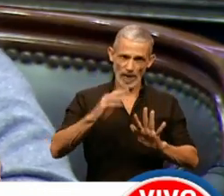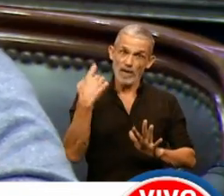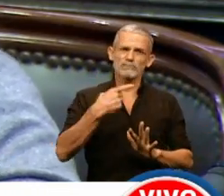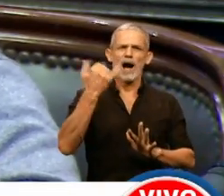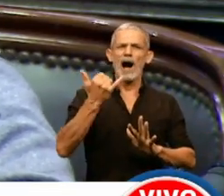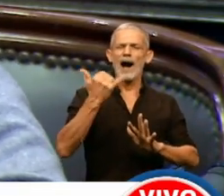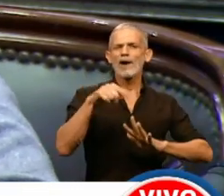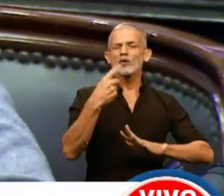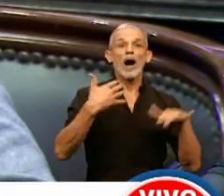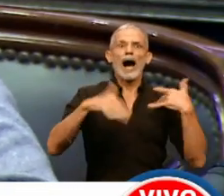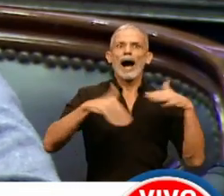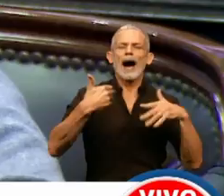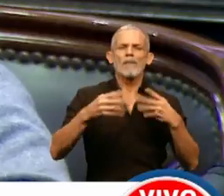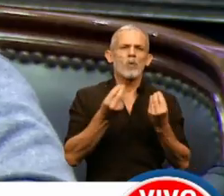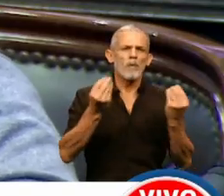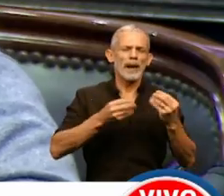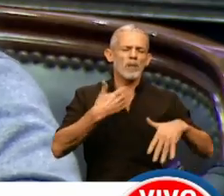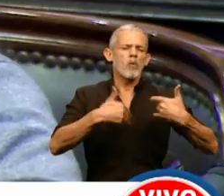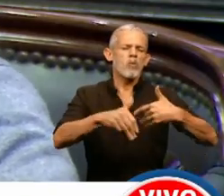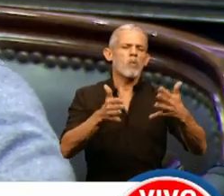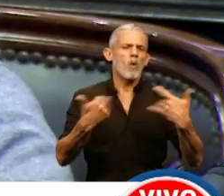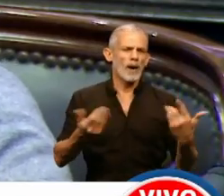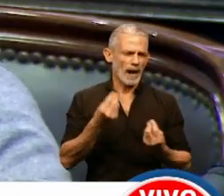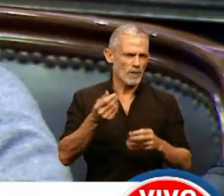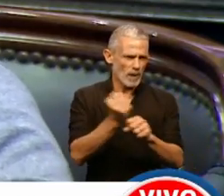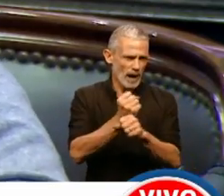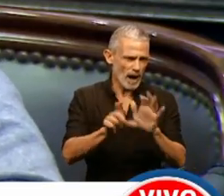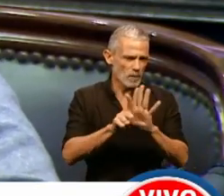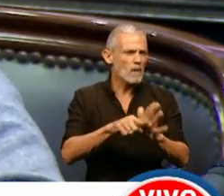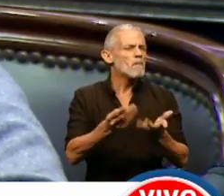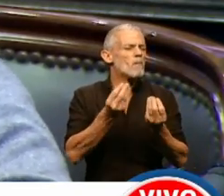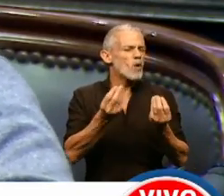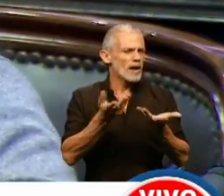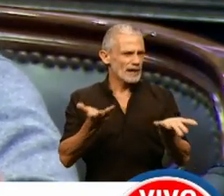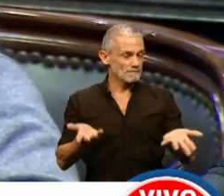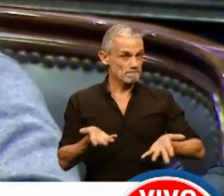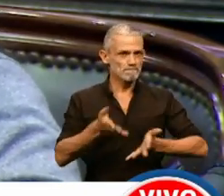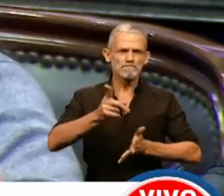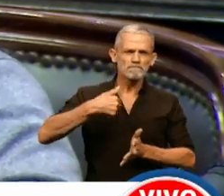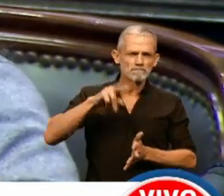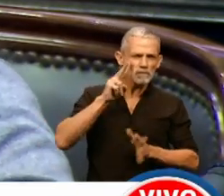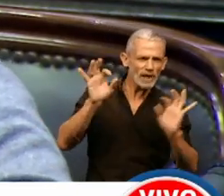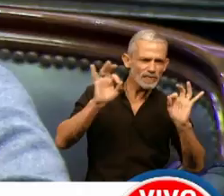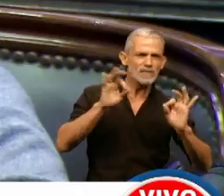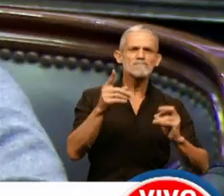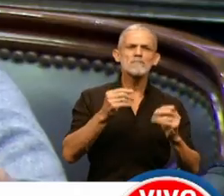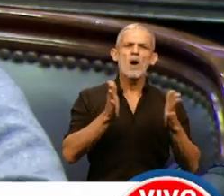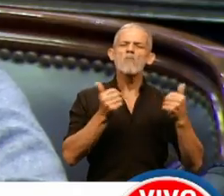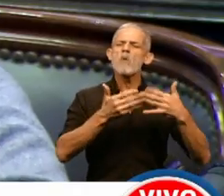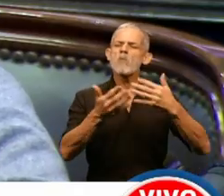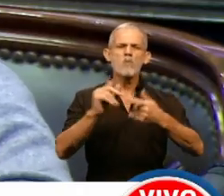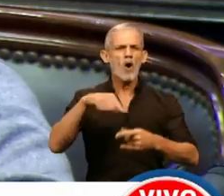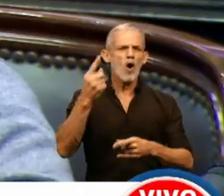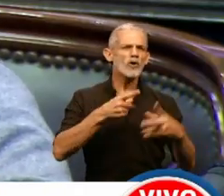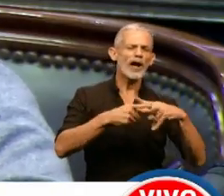hay otros apuros para poder avanzar tan rápidamente en la sanción de esta ley incluso no veo que tengamos esa rapidez para